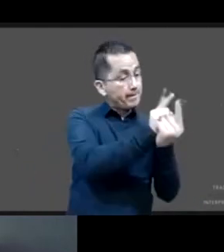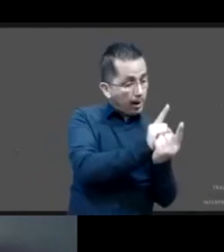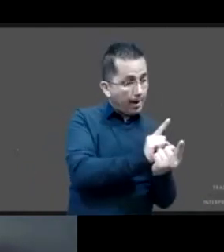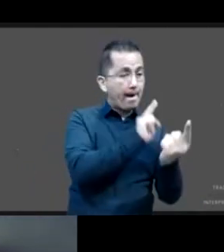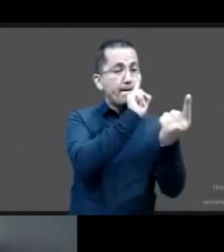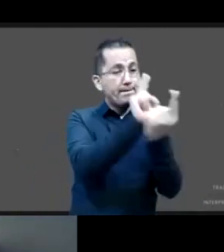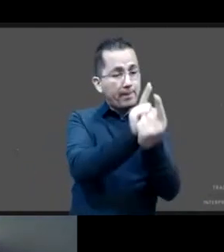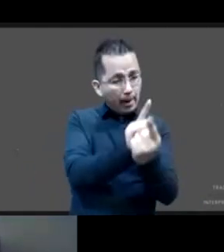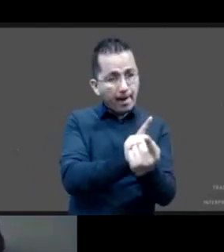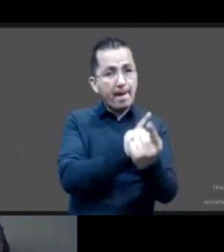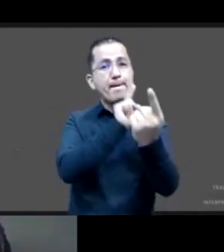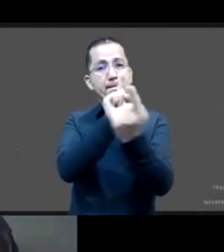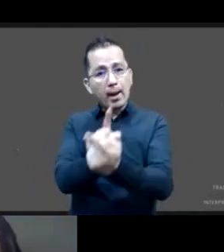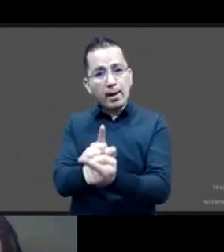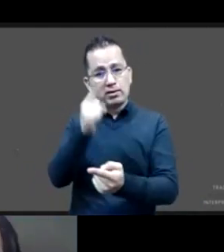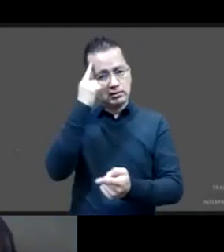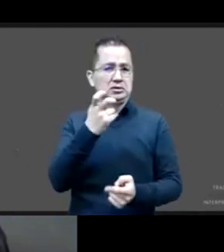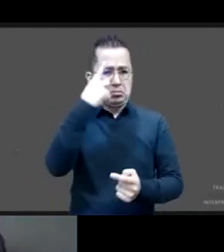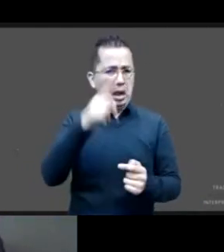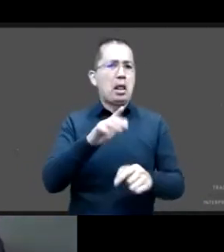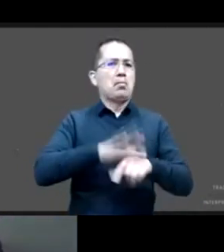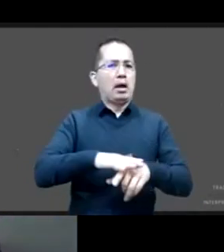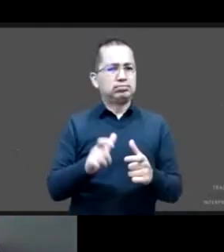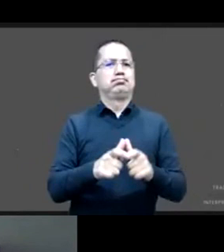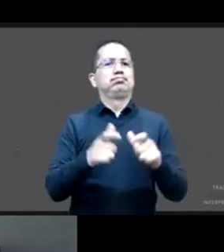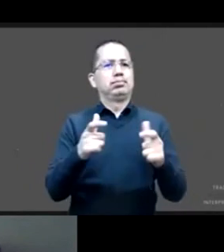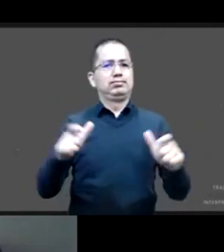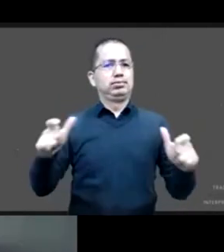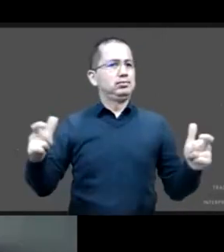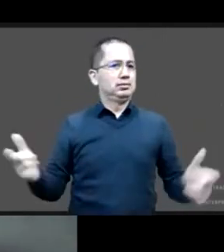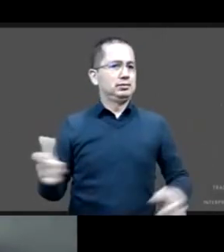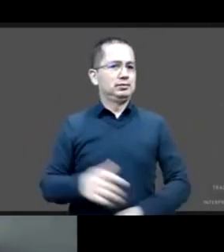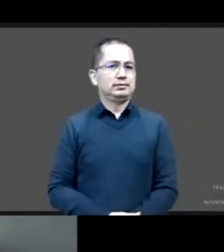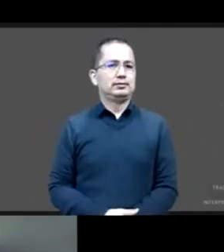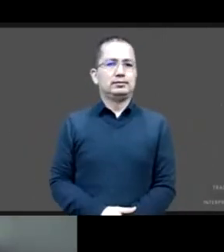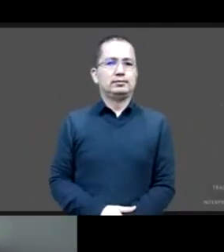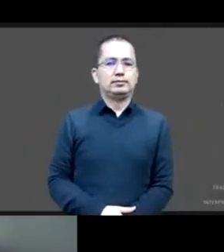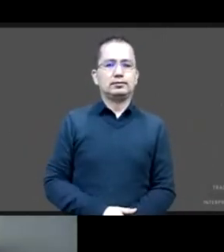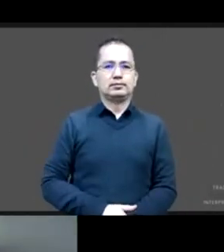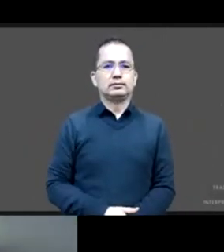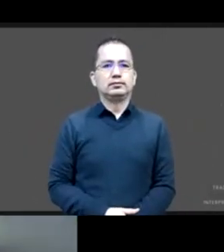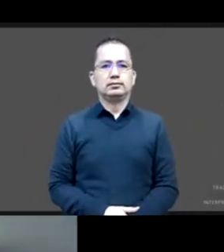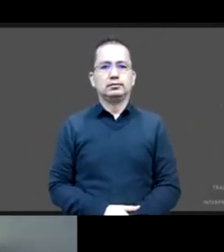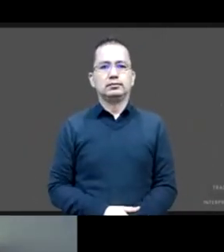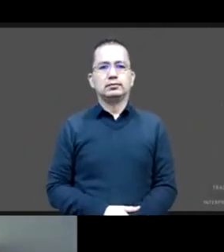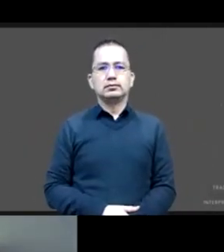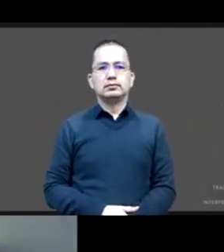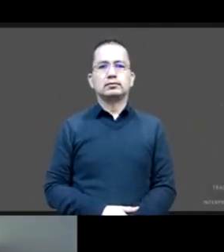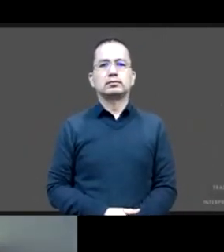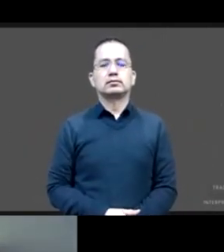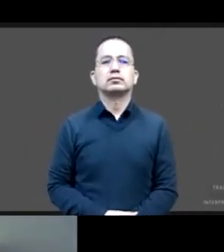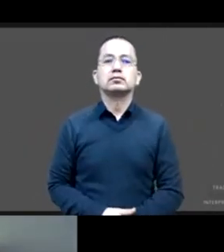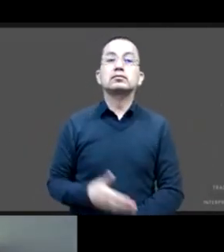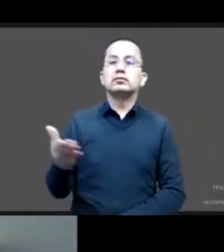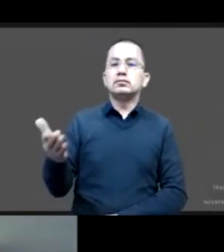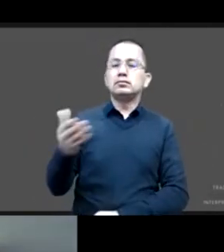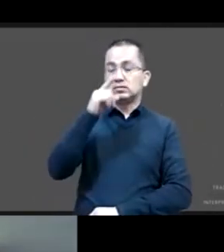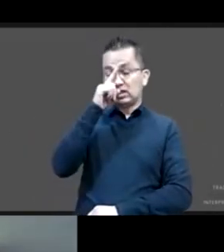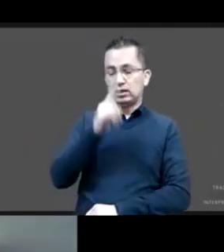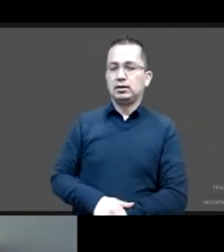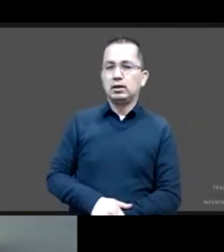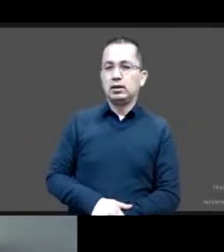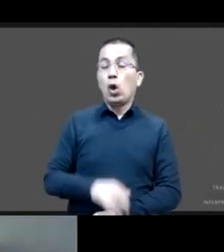muchas veces adelante Oscar yo lo que leo en el chat y en las preguntas